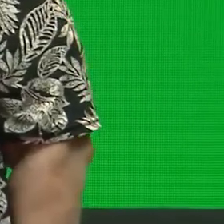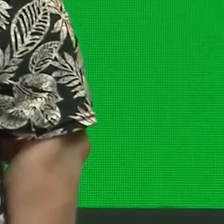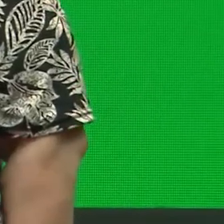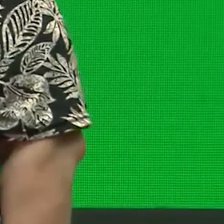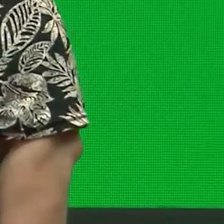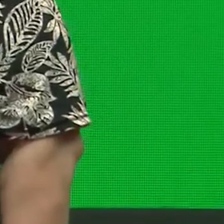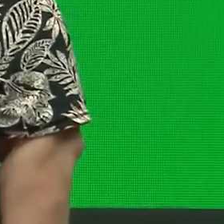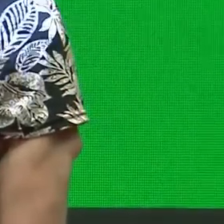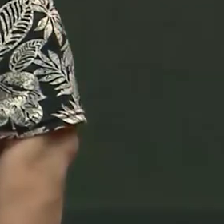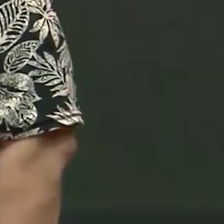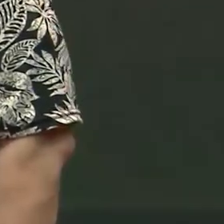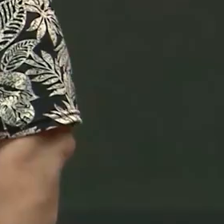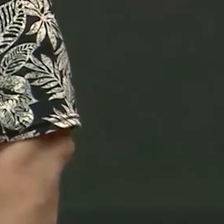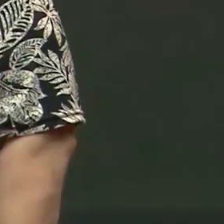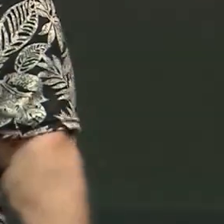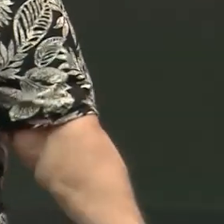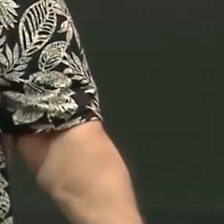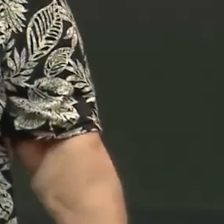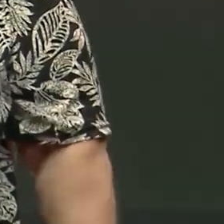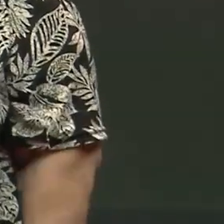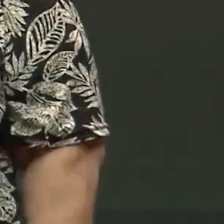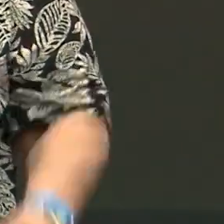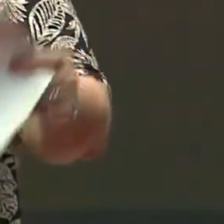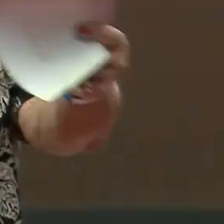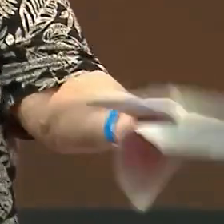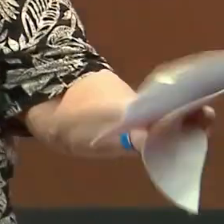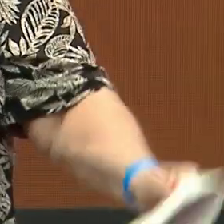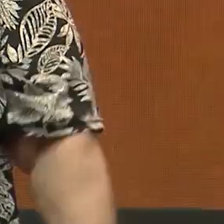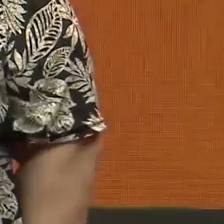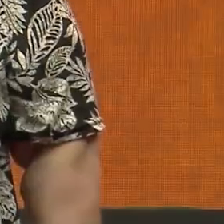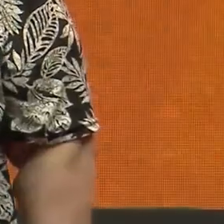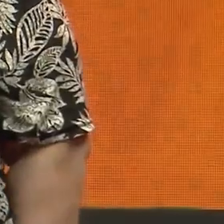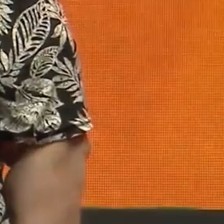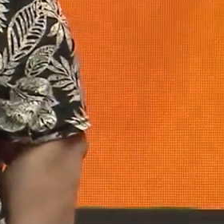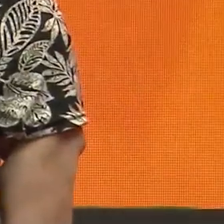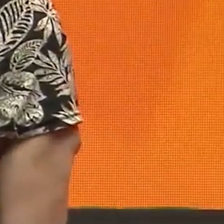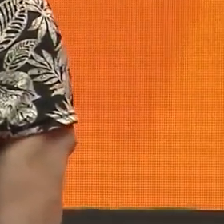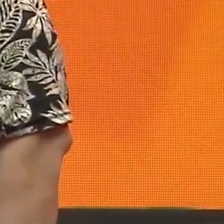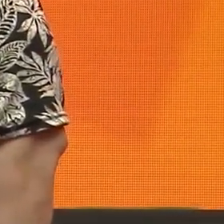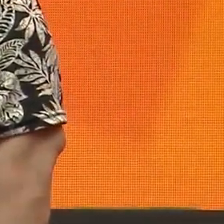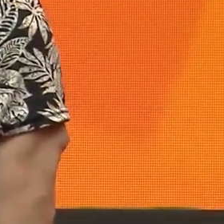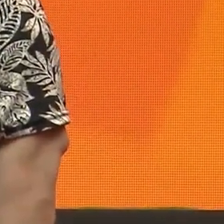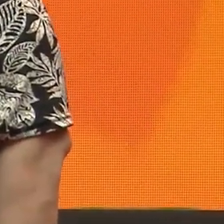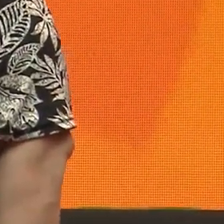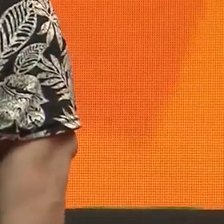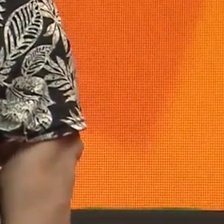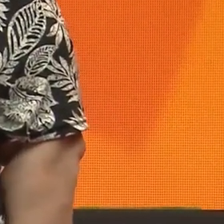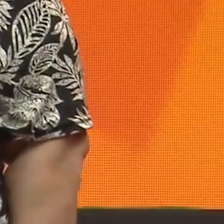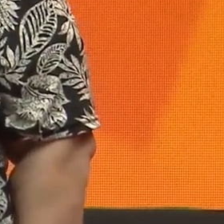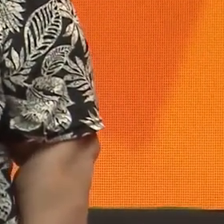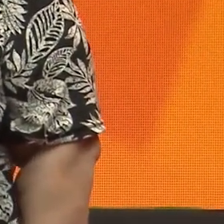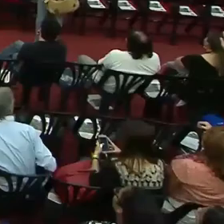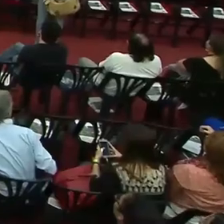cuenta con 7.000 ponencias, más de 300 invitados, cuenta